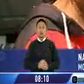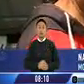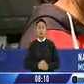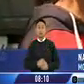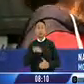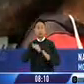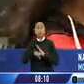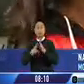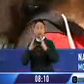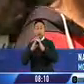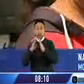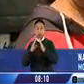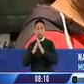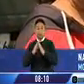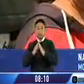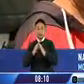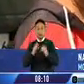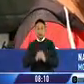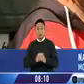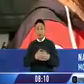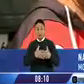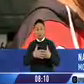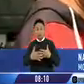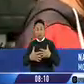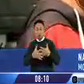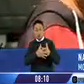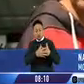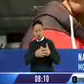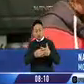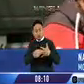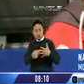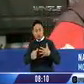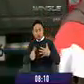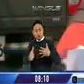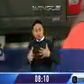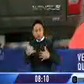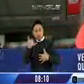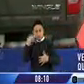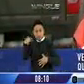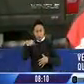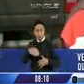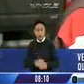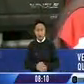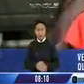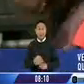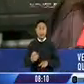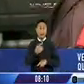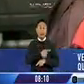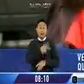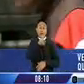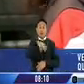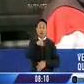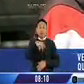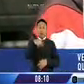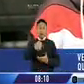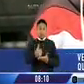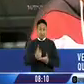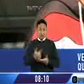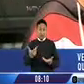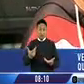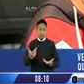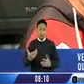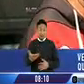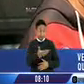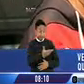casas, entonces no se mojan las paredes y todo eso. Se les ha llamado, creo, desde mucho tiempo y no han venido. Y da pena